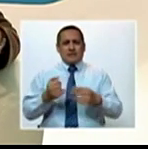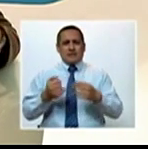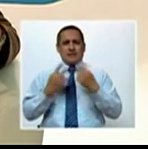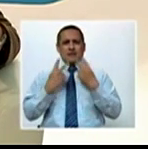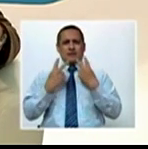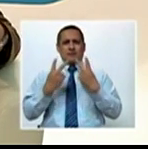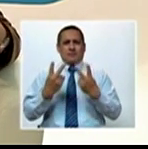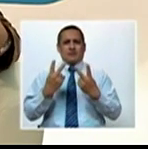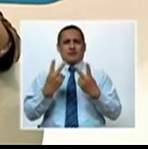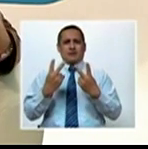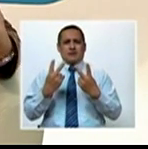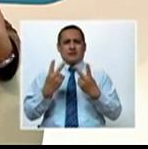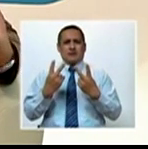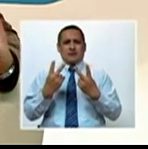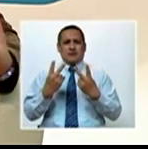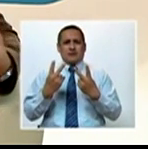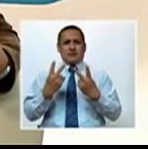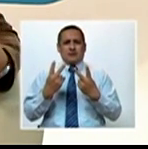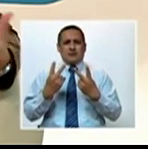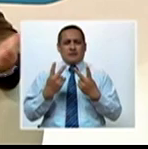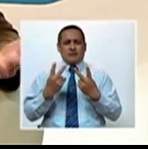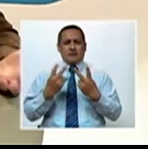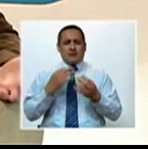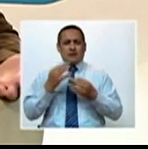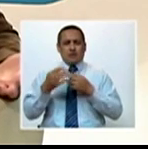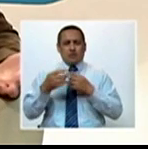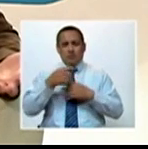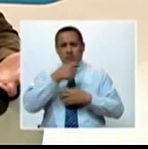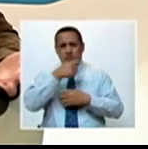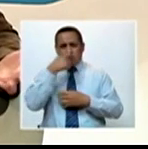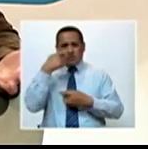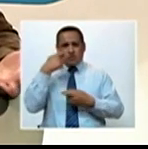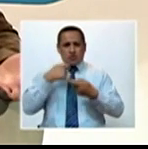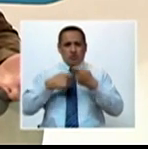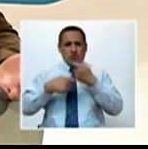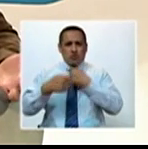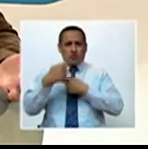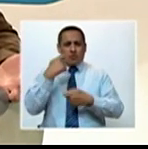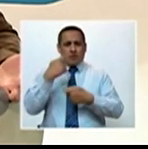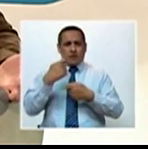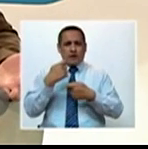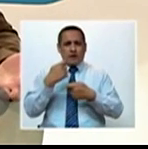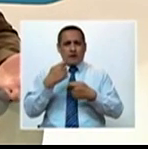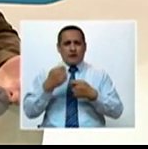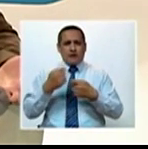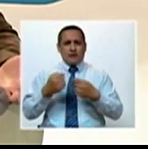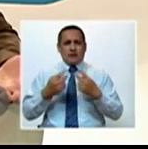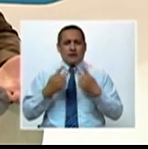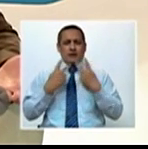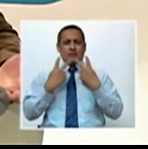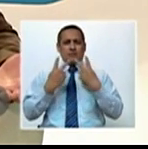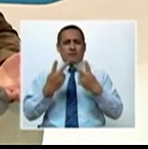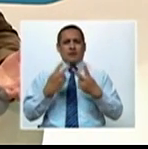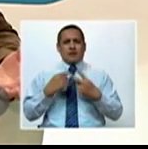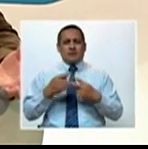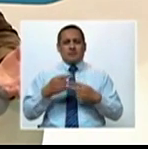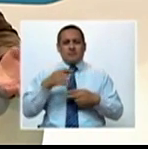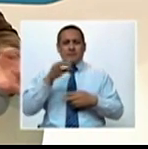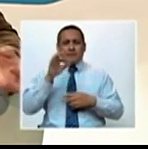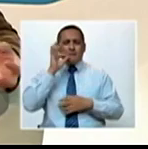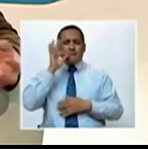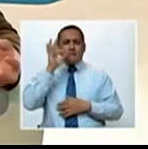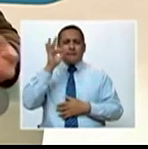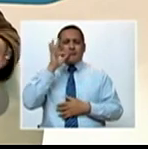con droga, en esta ocasión marihuana, y era un poco la